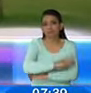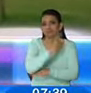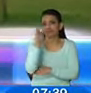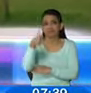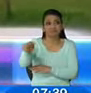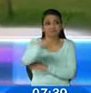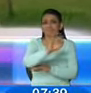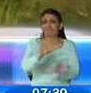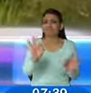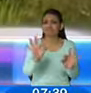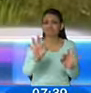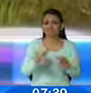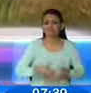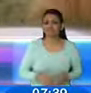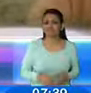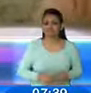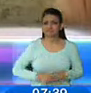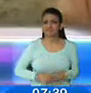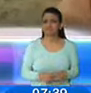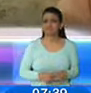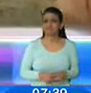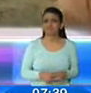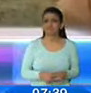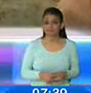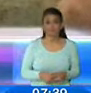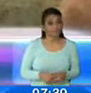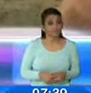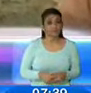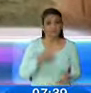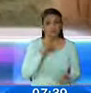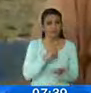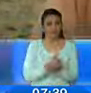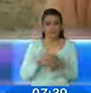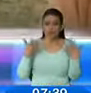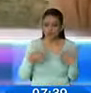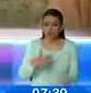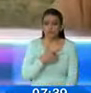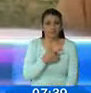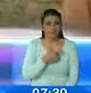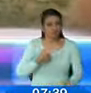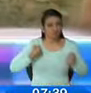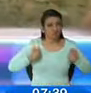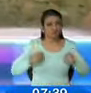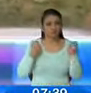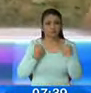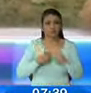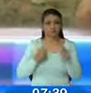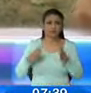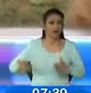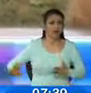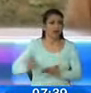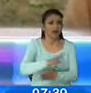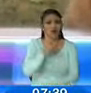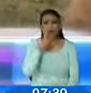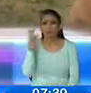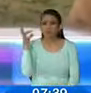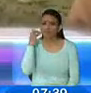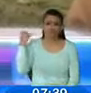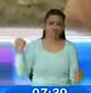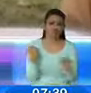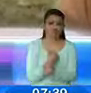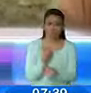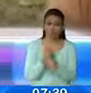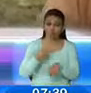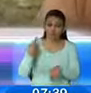horas. Nosotros así hemos tenido a las fuerzas nuestras de todo el barrio trabajando, hombres y mujeres,